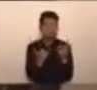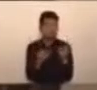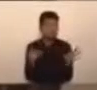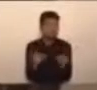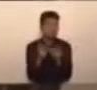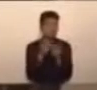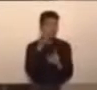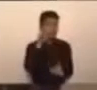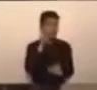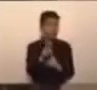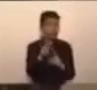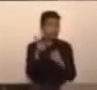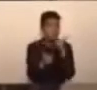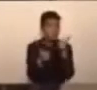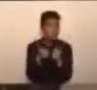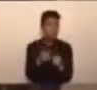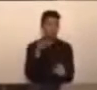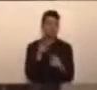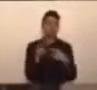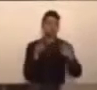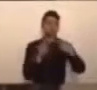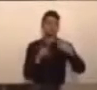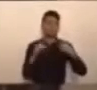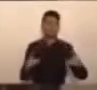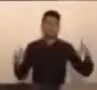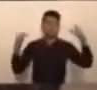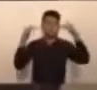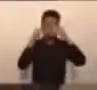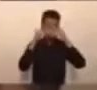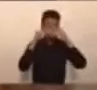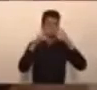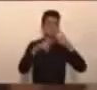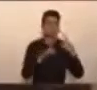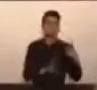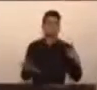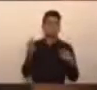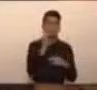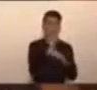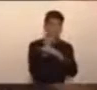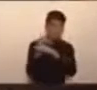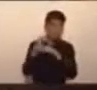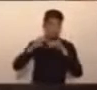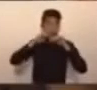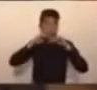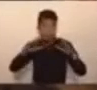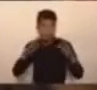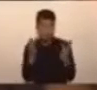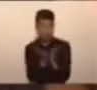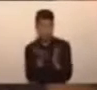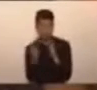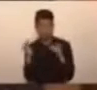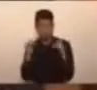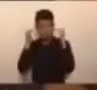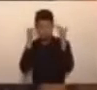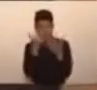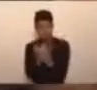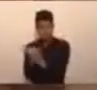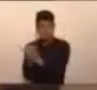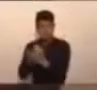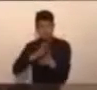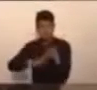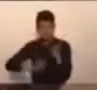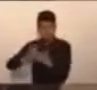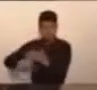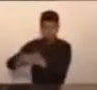es, primero, que haya equidad. Si todas las instituciones públicas de educación superior tienen que hacer el